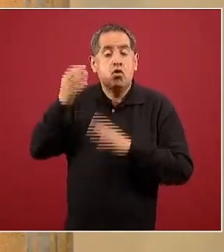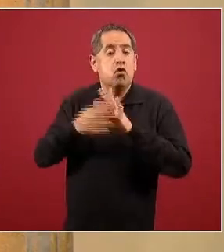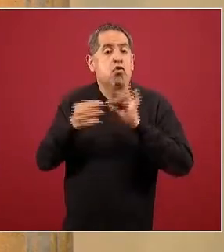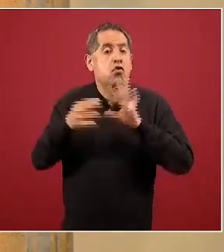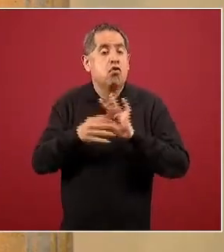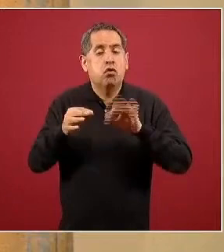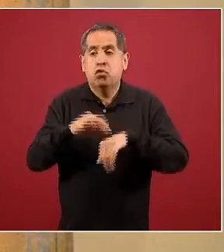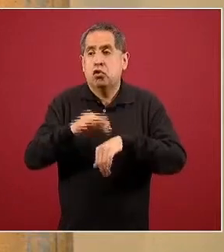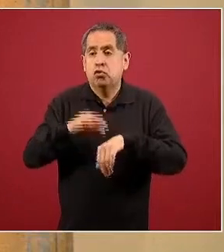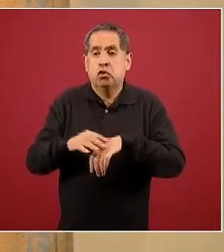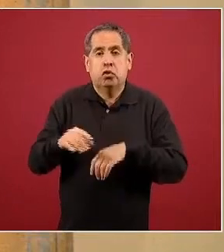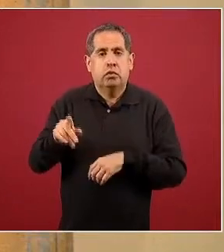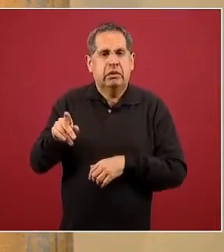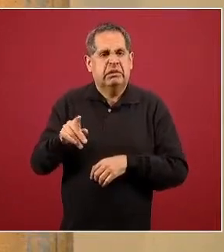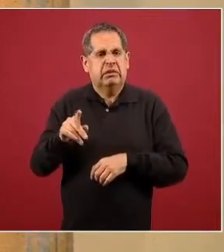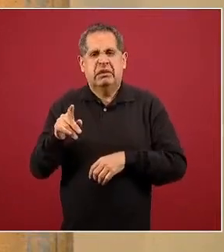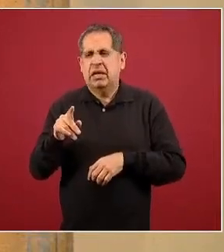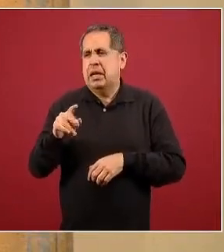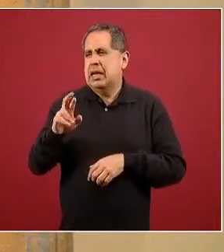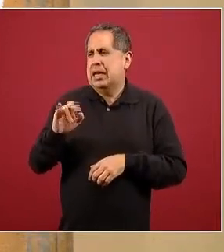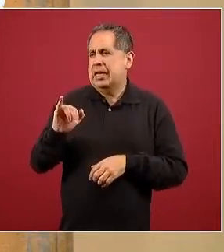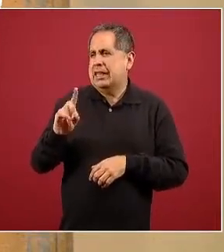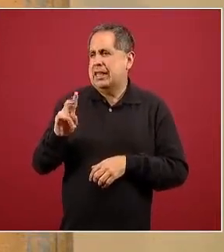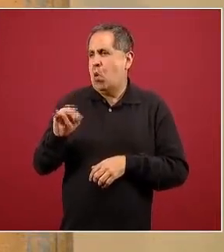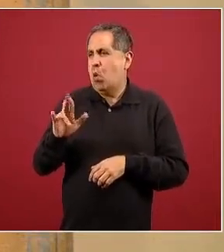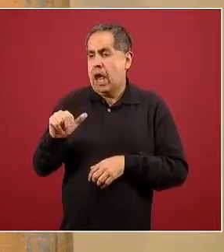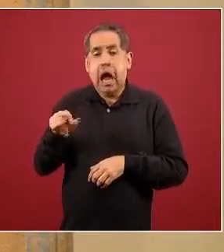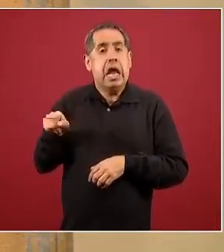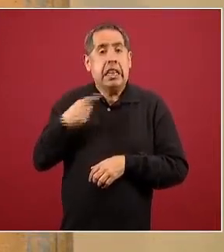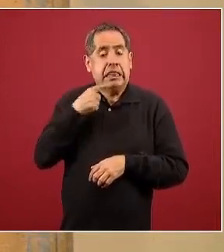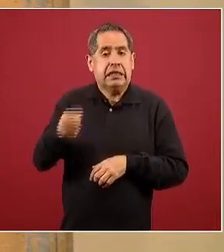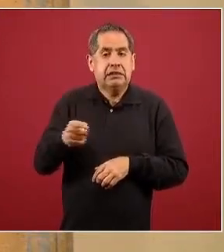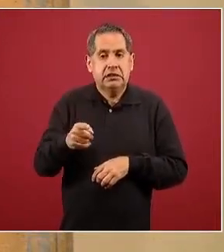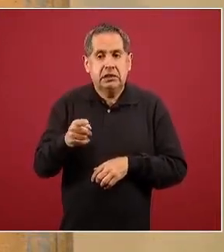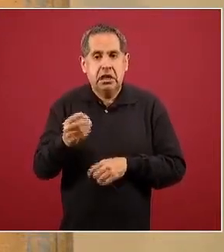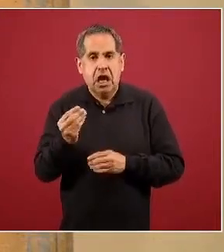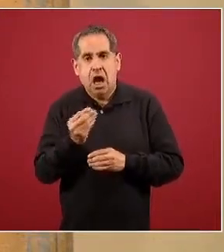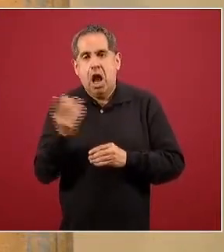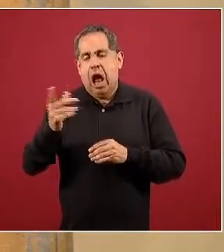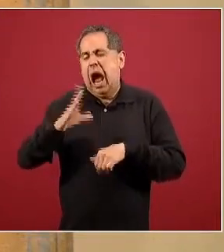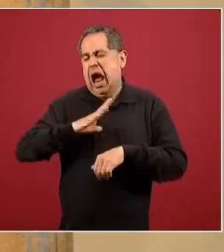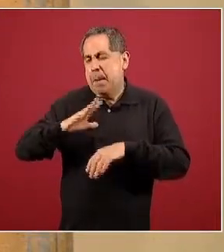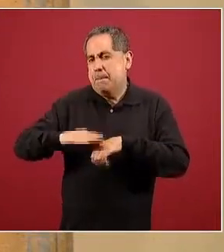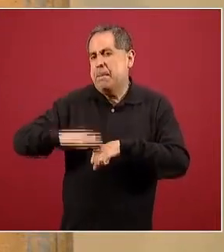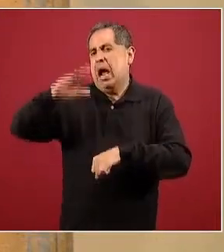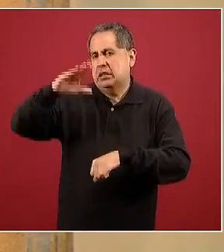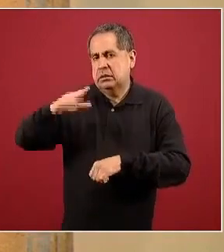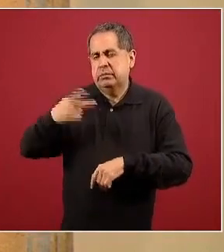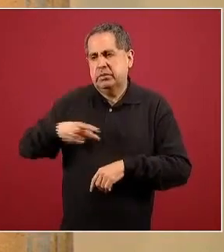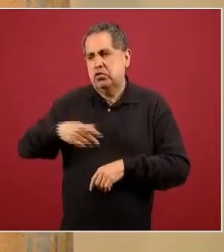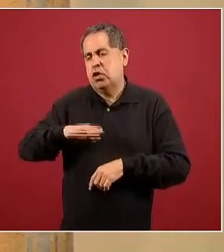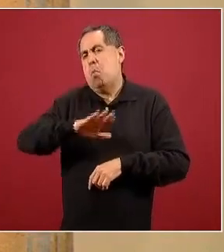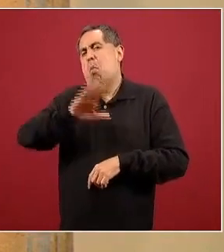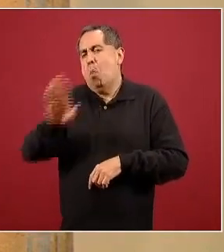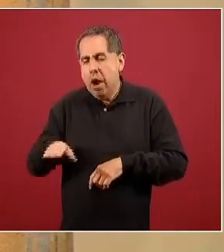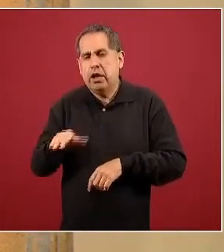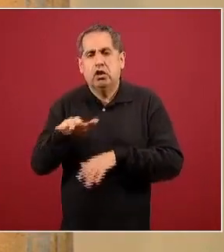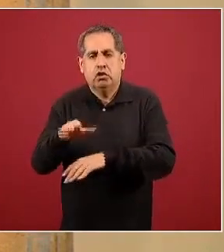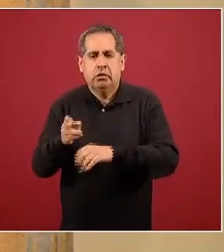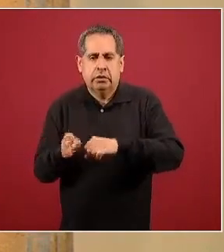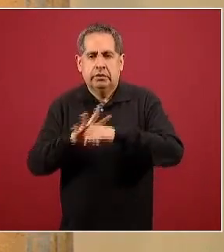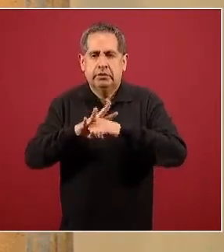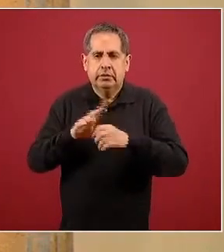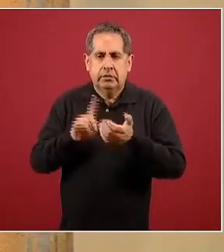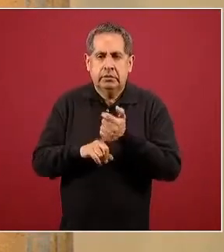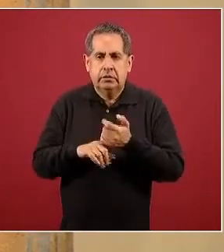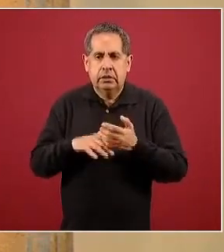López Ridaura presentó los datos sobre exceso de mortalidad. Todo lo que tenemos en epidemiología,